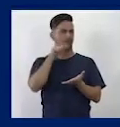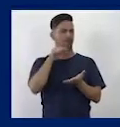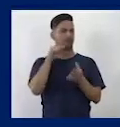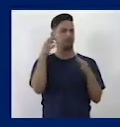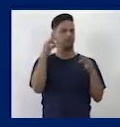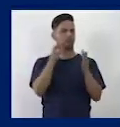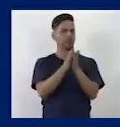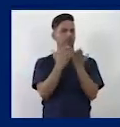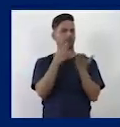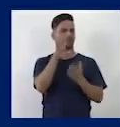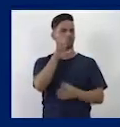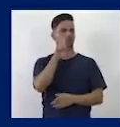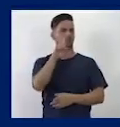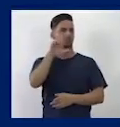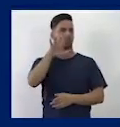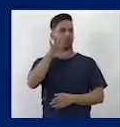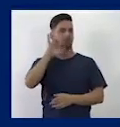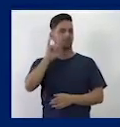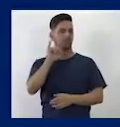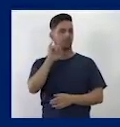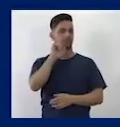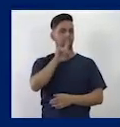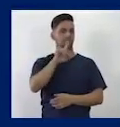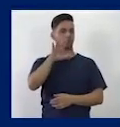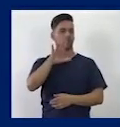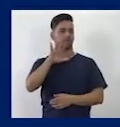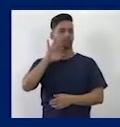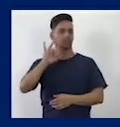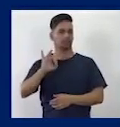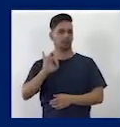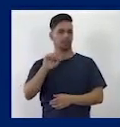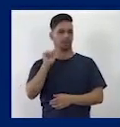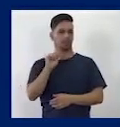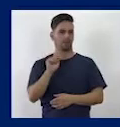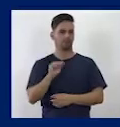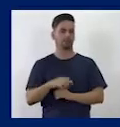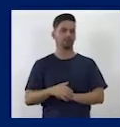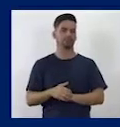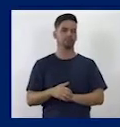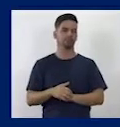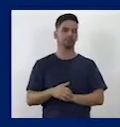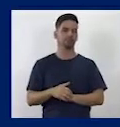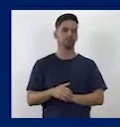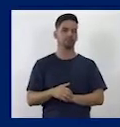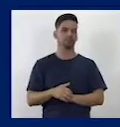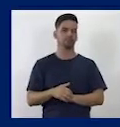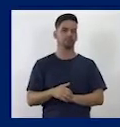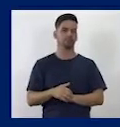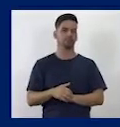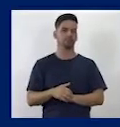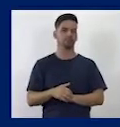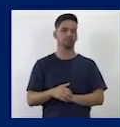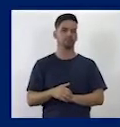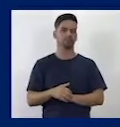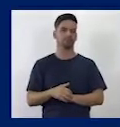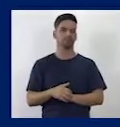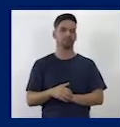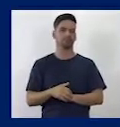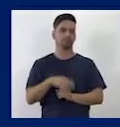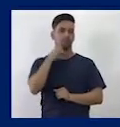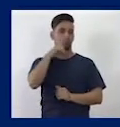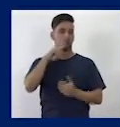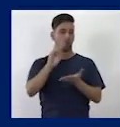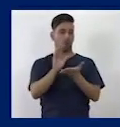156 167 porque es gran en la tabla 41 búsqueda del libro